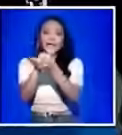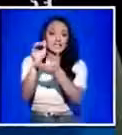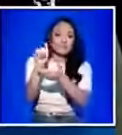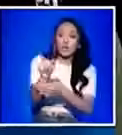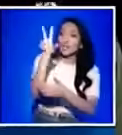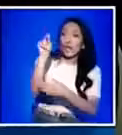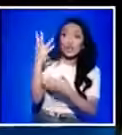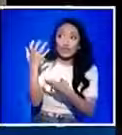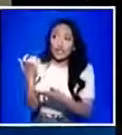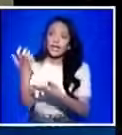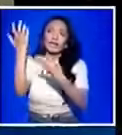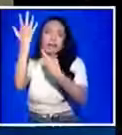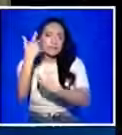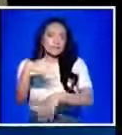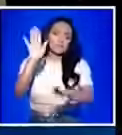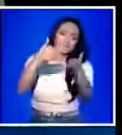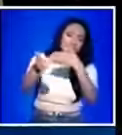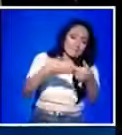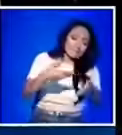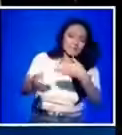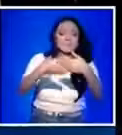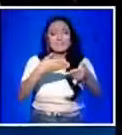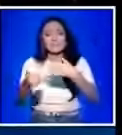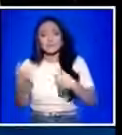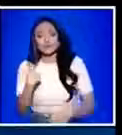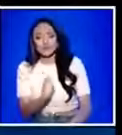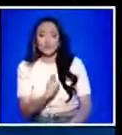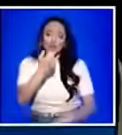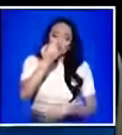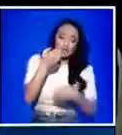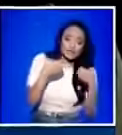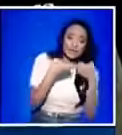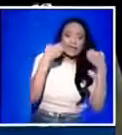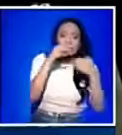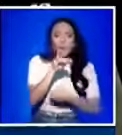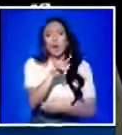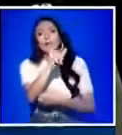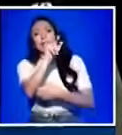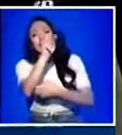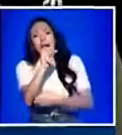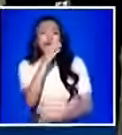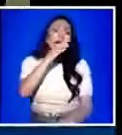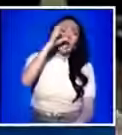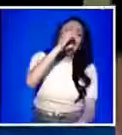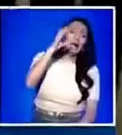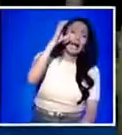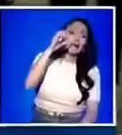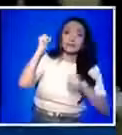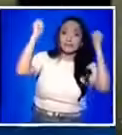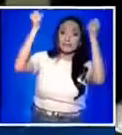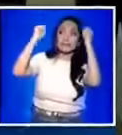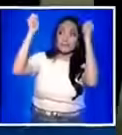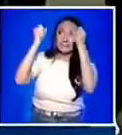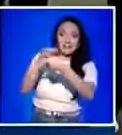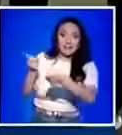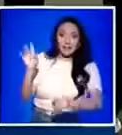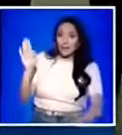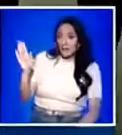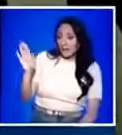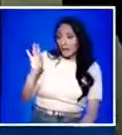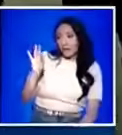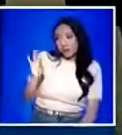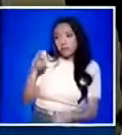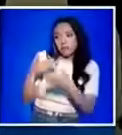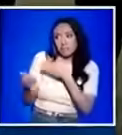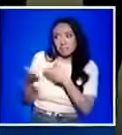señoras no quieran. ¡Ay, caramba! Somos del Milan, Guambritas. Aunque las señoras no quieran, dice, ¿no?